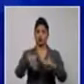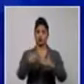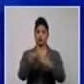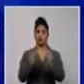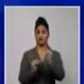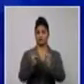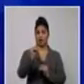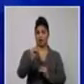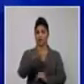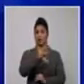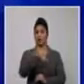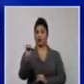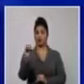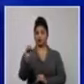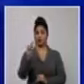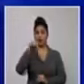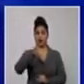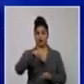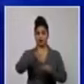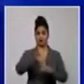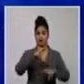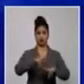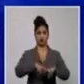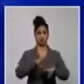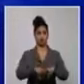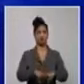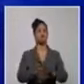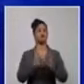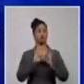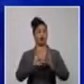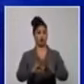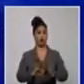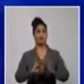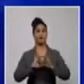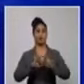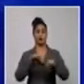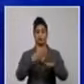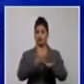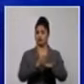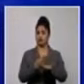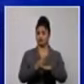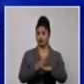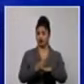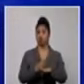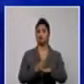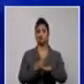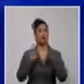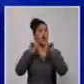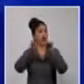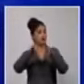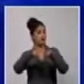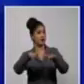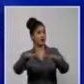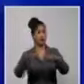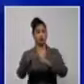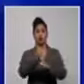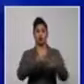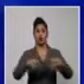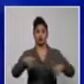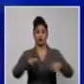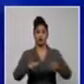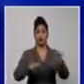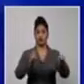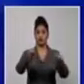la capital. Y con una dispersión que afecta prácticamente o afecta a todos sus municipios. Lo